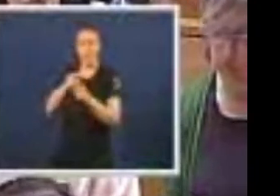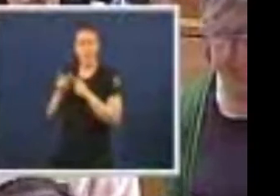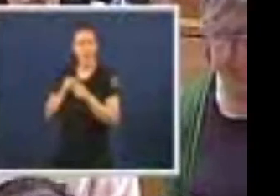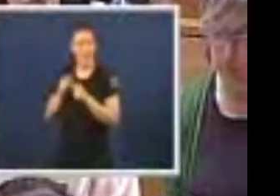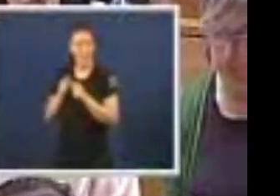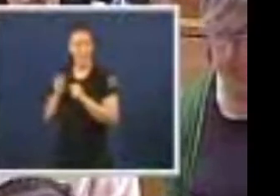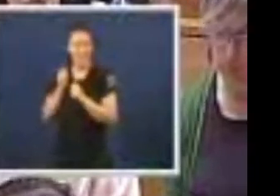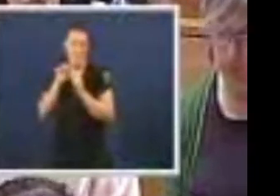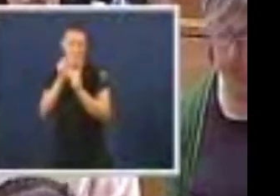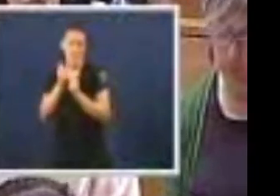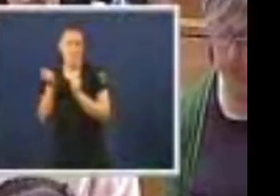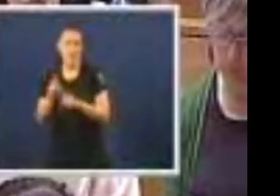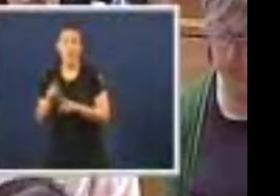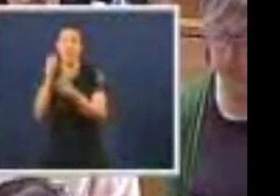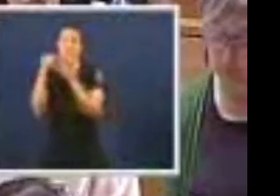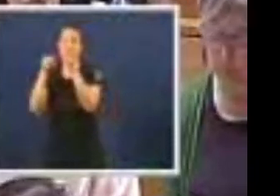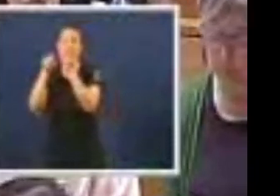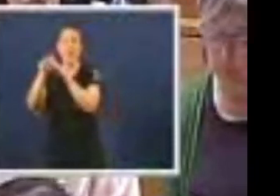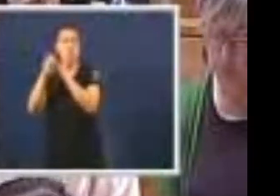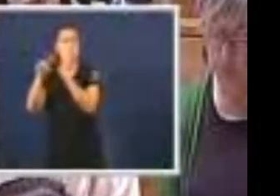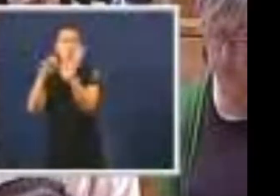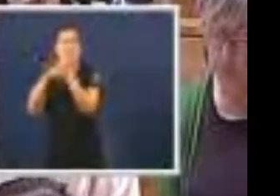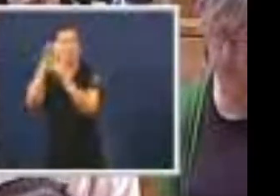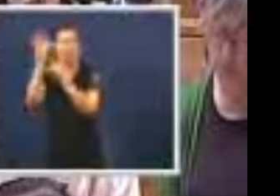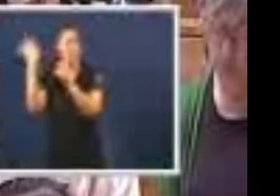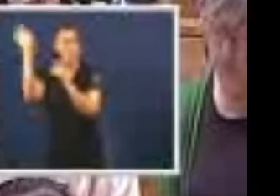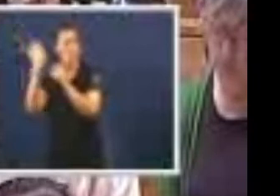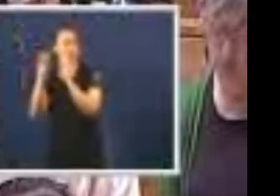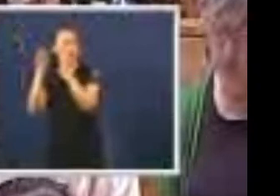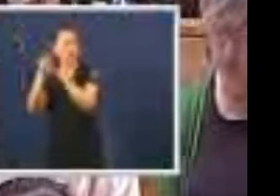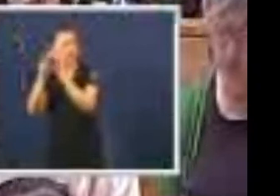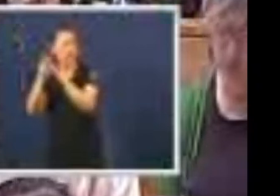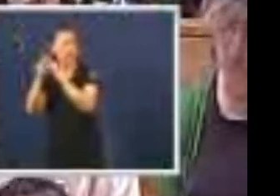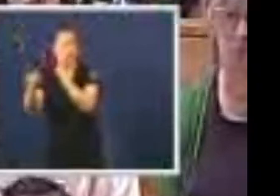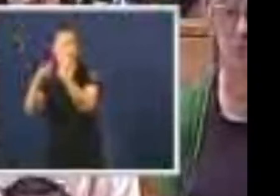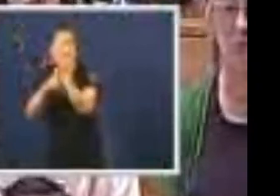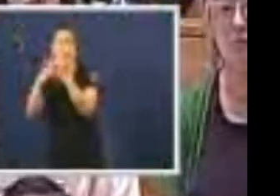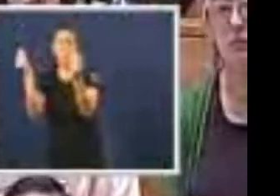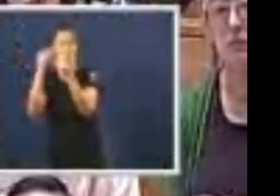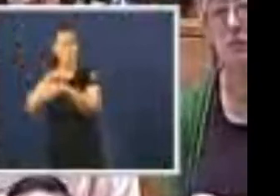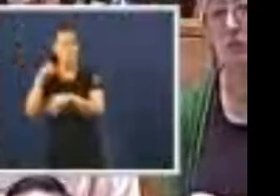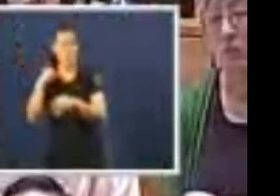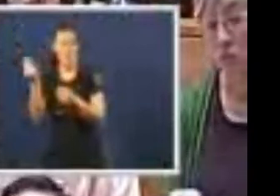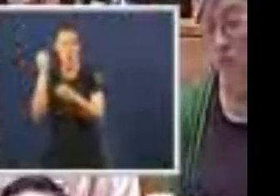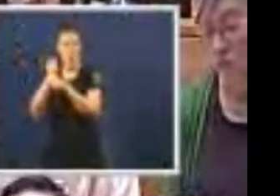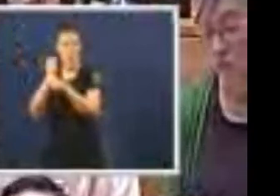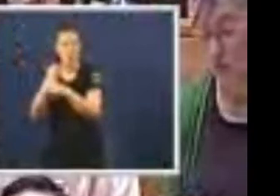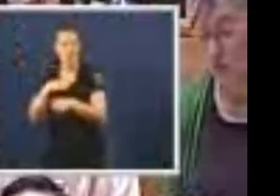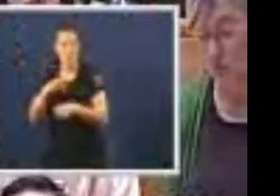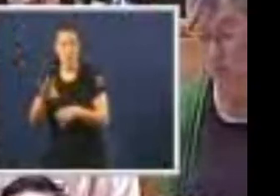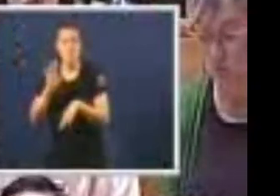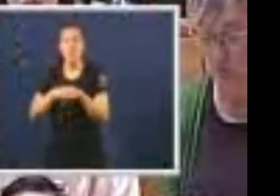lle permite xestionar o 100% dos seus recursos e ter máis cartos para mellorar a sanidade ou o emprego, porque fixeron unha